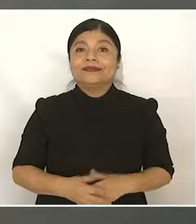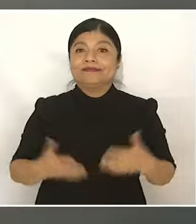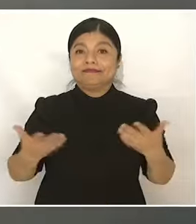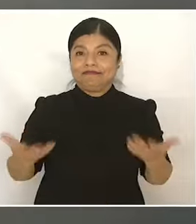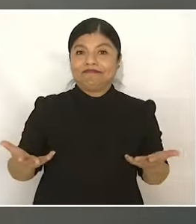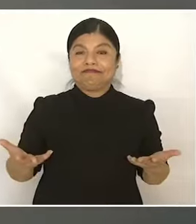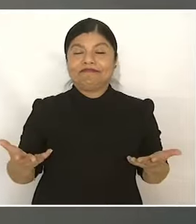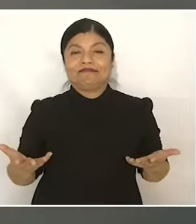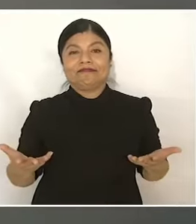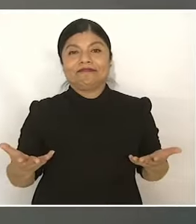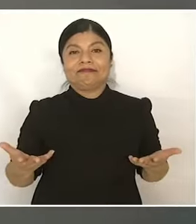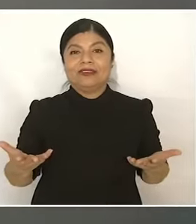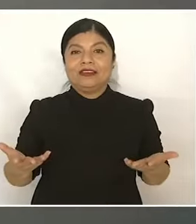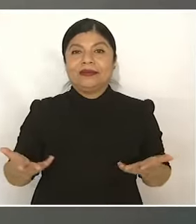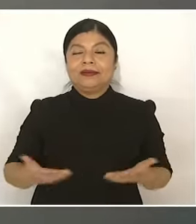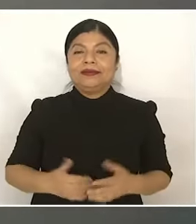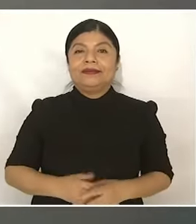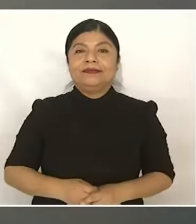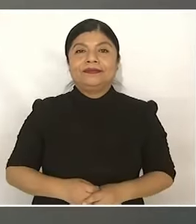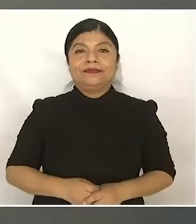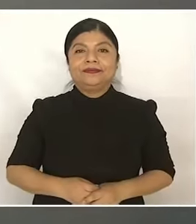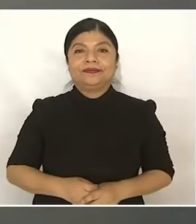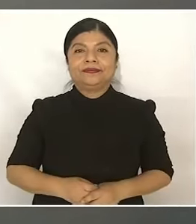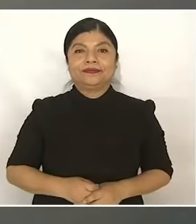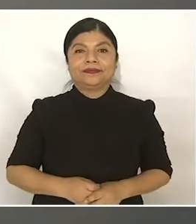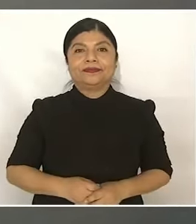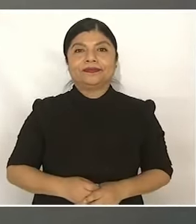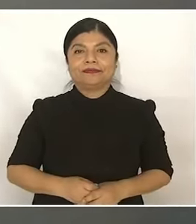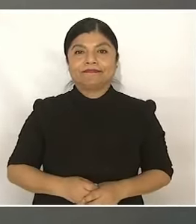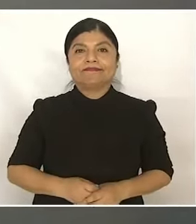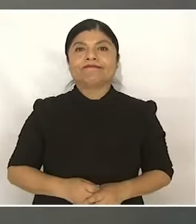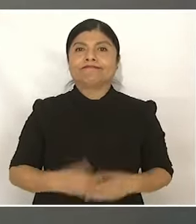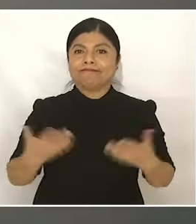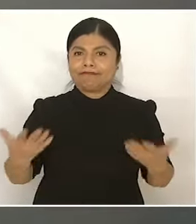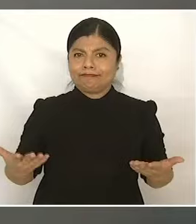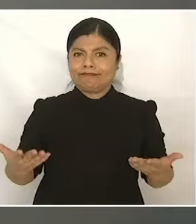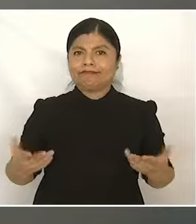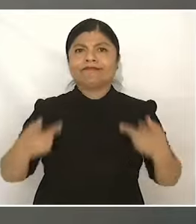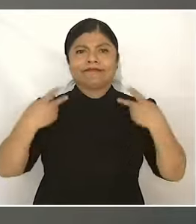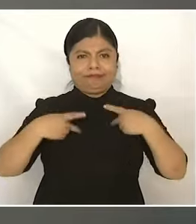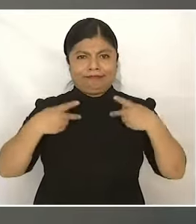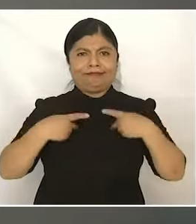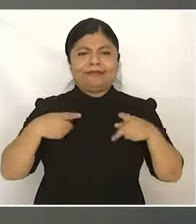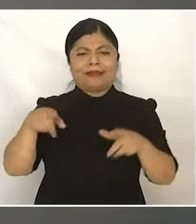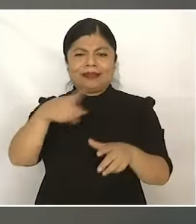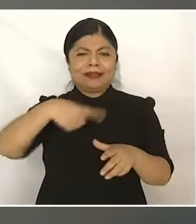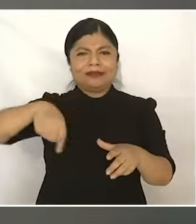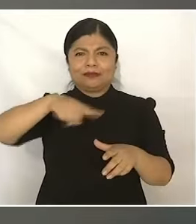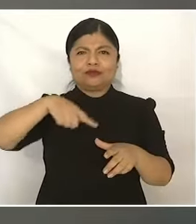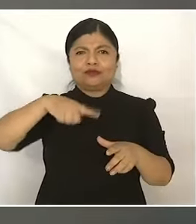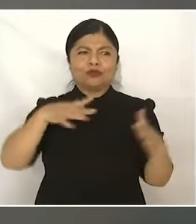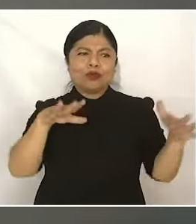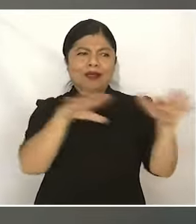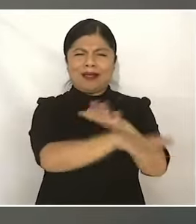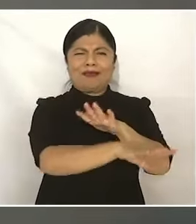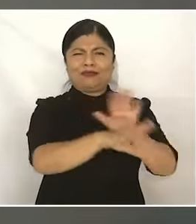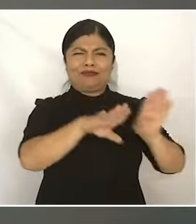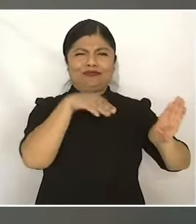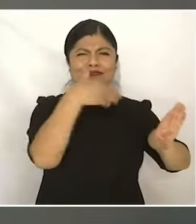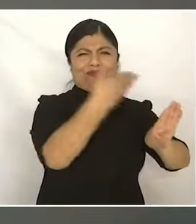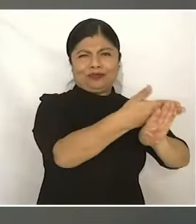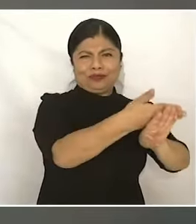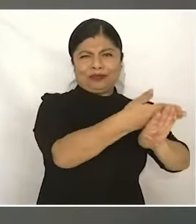los conservadores se oponían a los cambios y ya cuando estaban derrotados se fueron al extranjero y